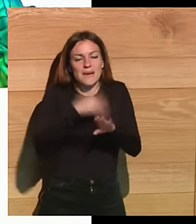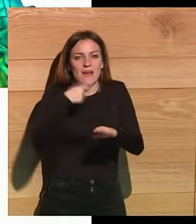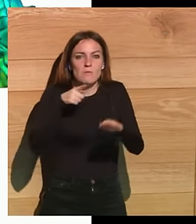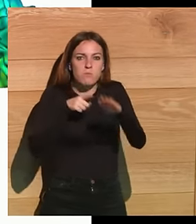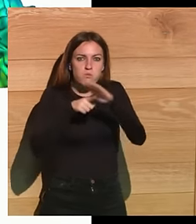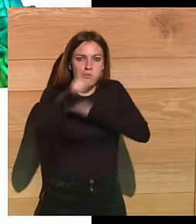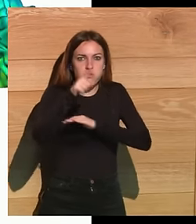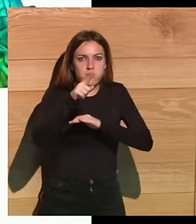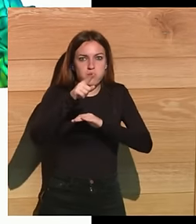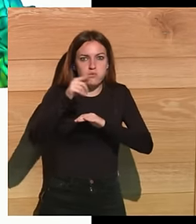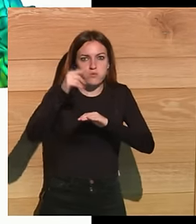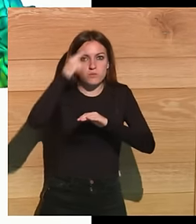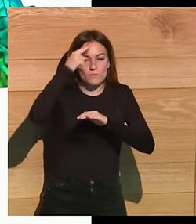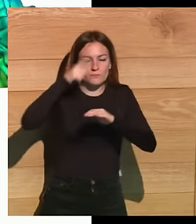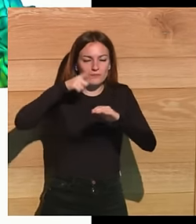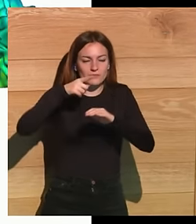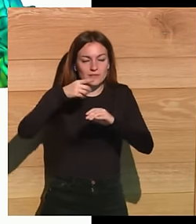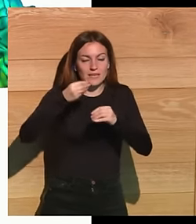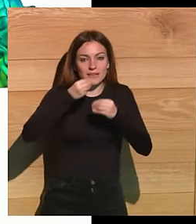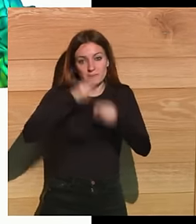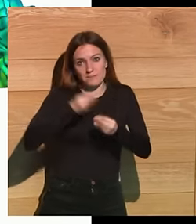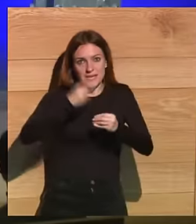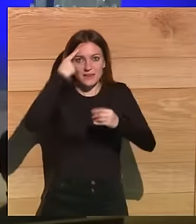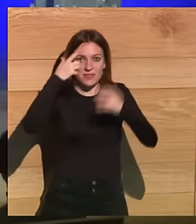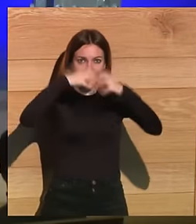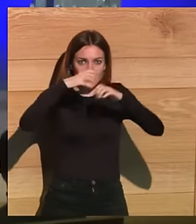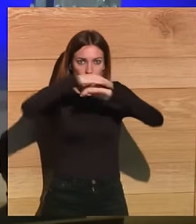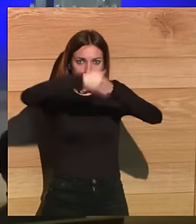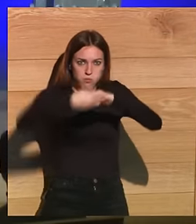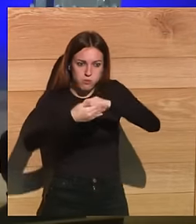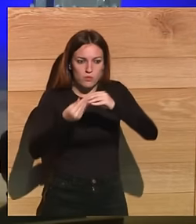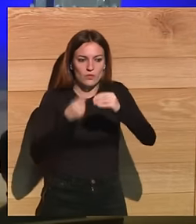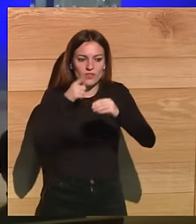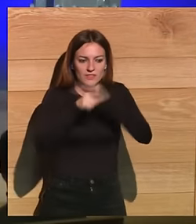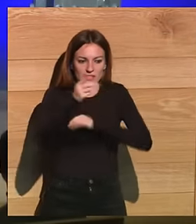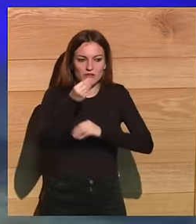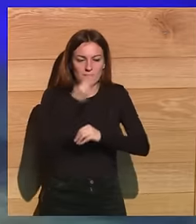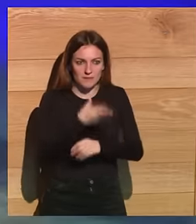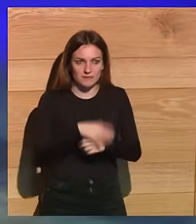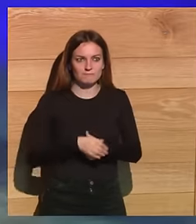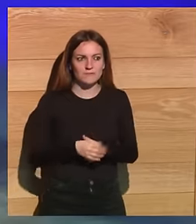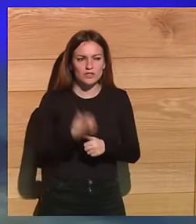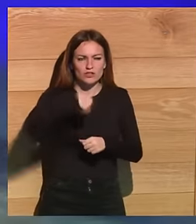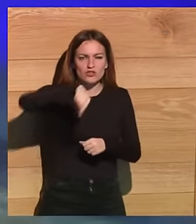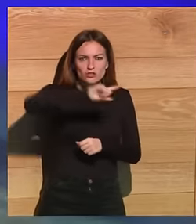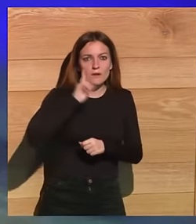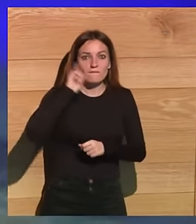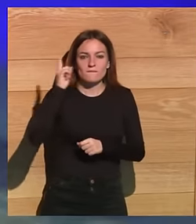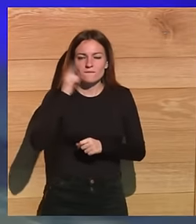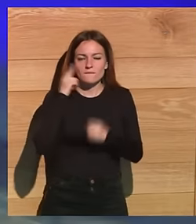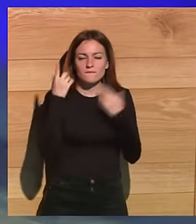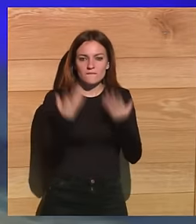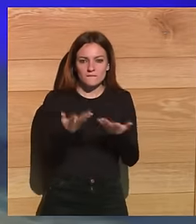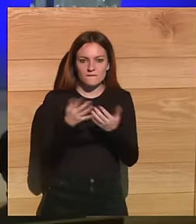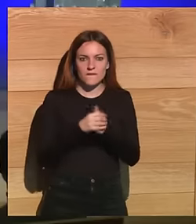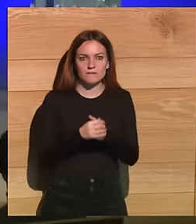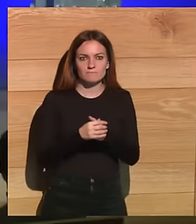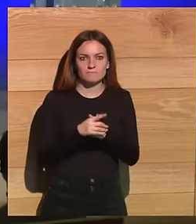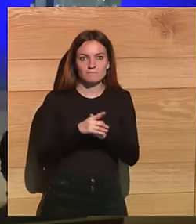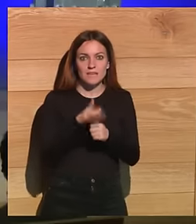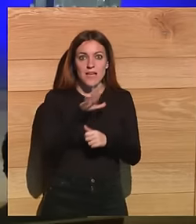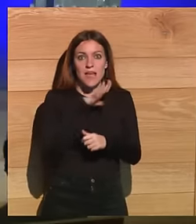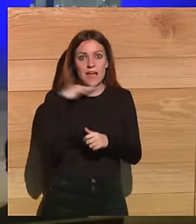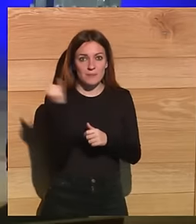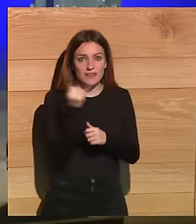lóbulo frontal. Y nosotros refutamos esto completamente, porque hemos descubierto que hay unas habilidades